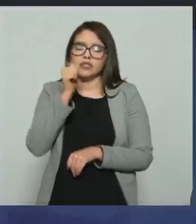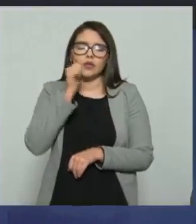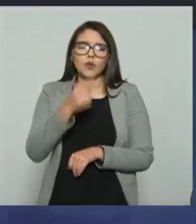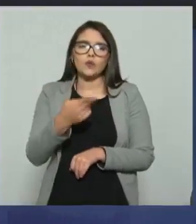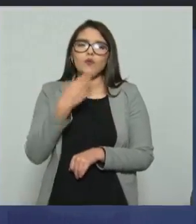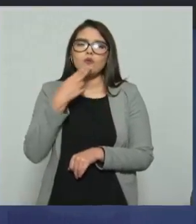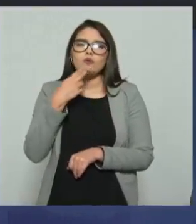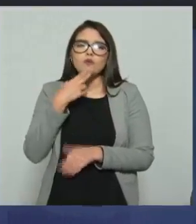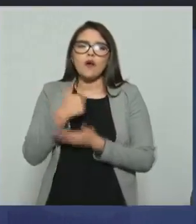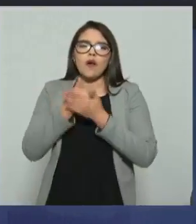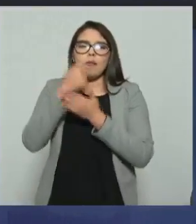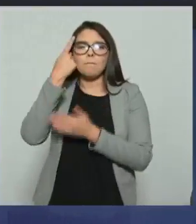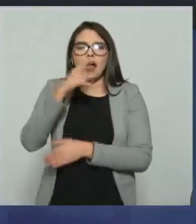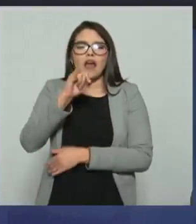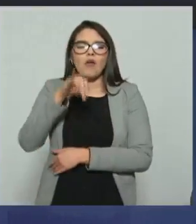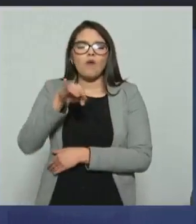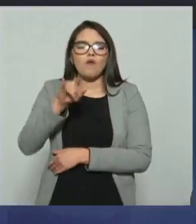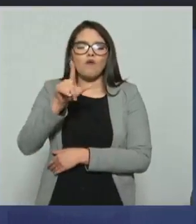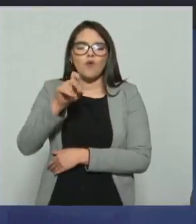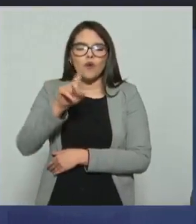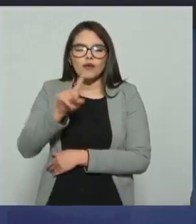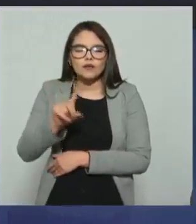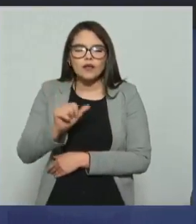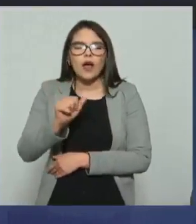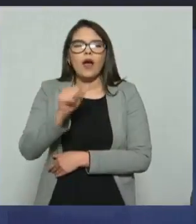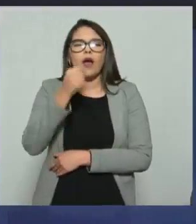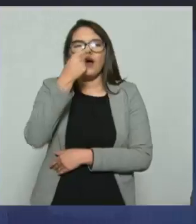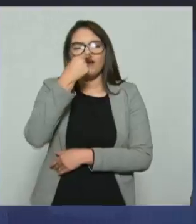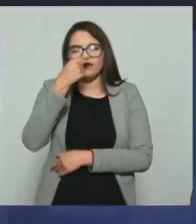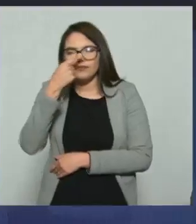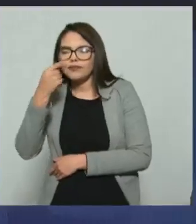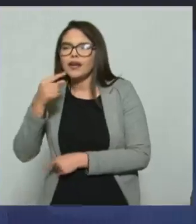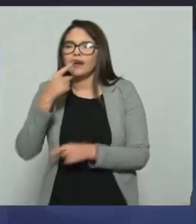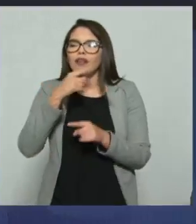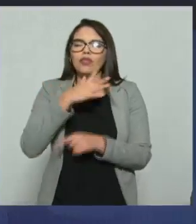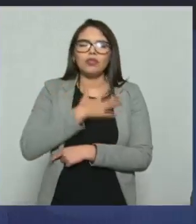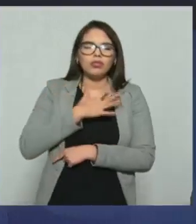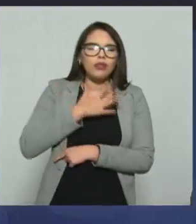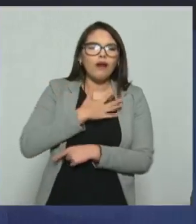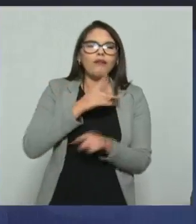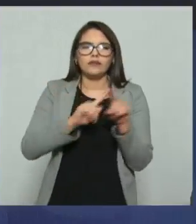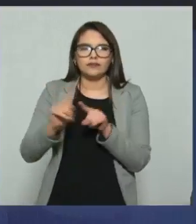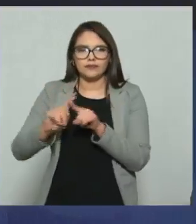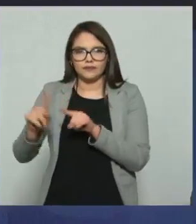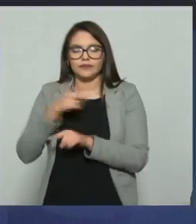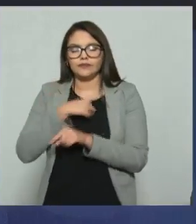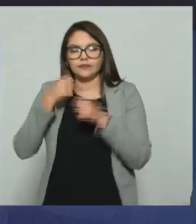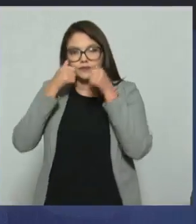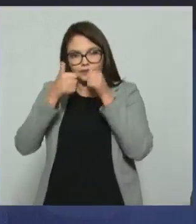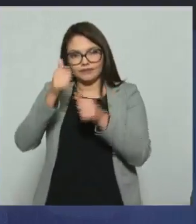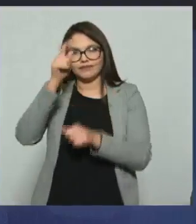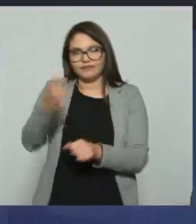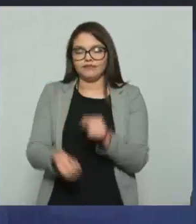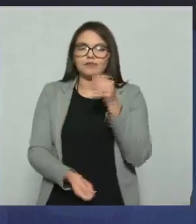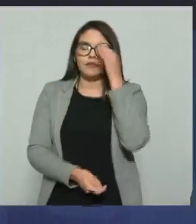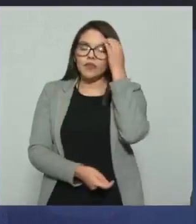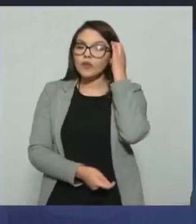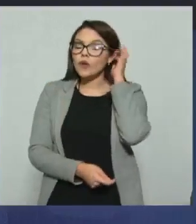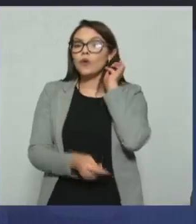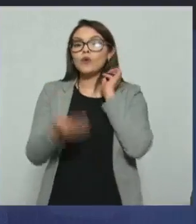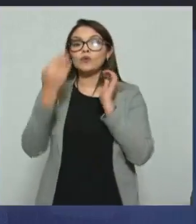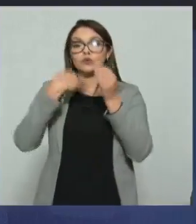influenza estacional, para las gripas, para los catarros, para nuestra salud. A ver, atención con esto. Y es, bueno, todos sabemos que lo que